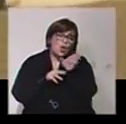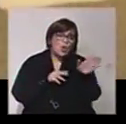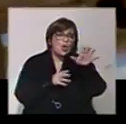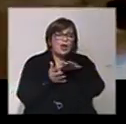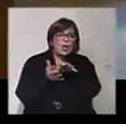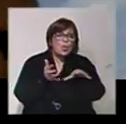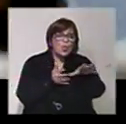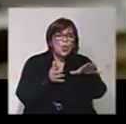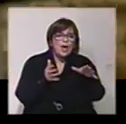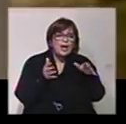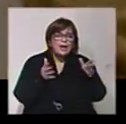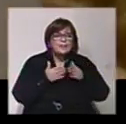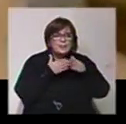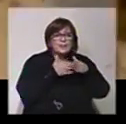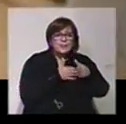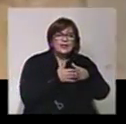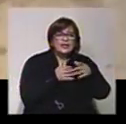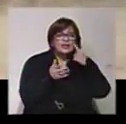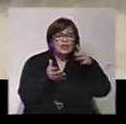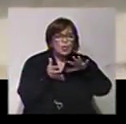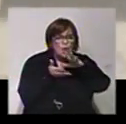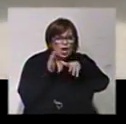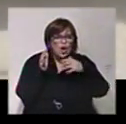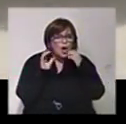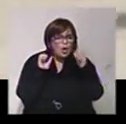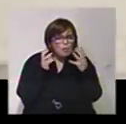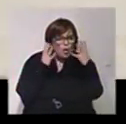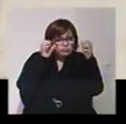sand ferries, an enclave of piratical misfits.